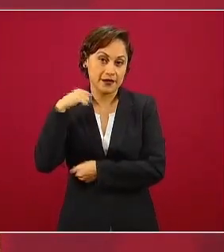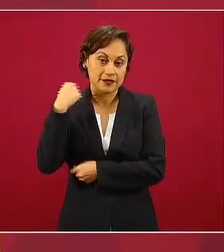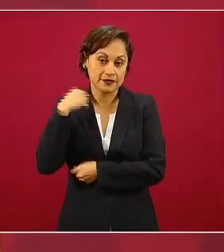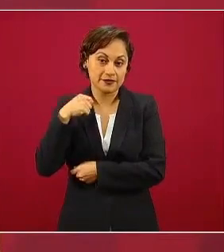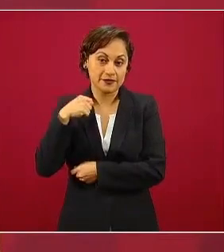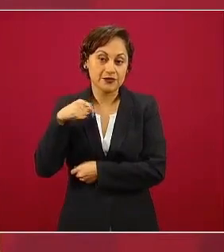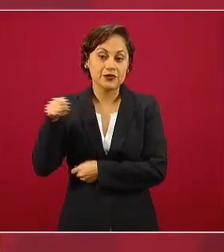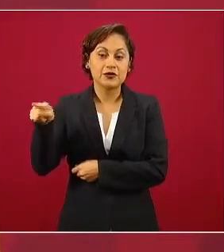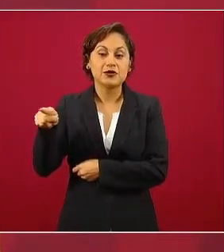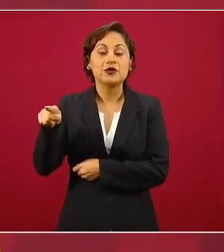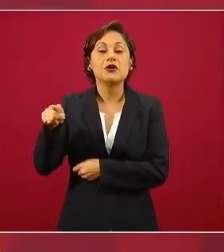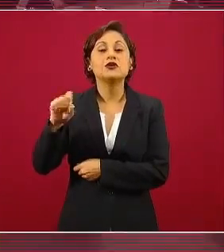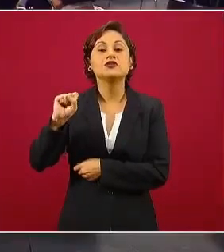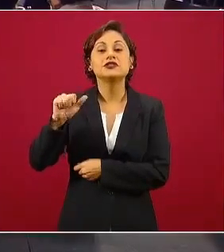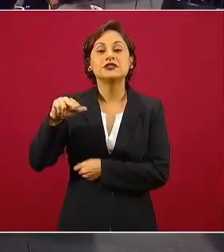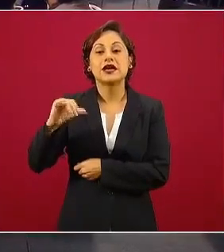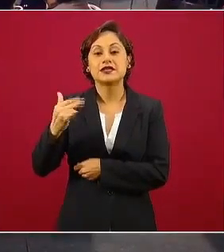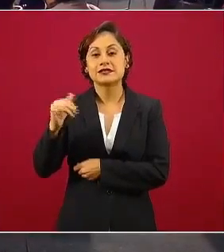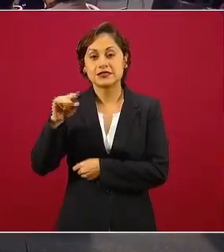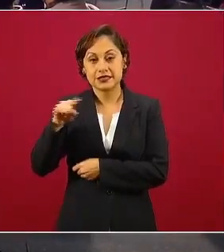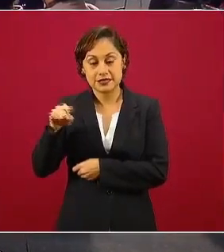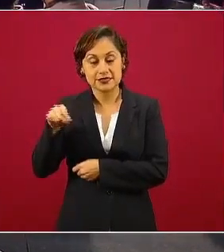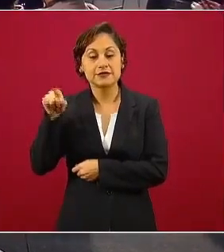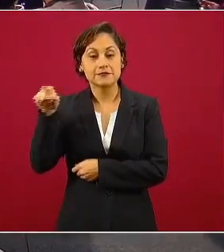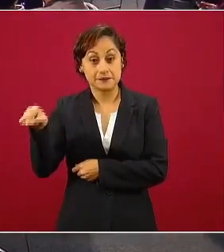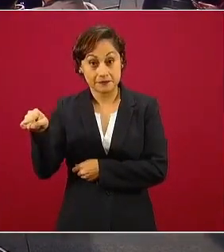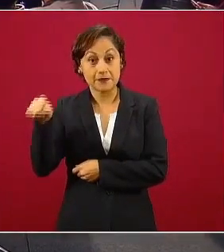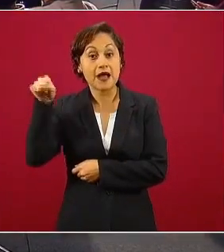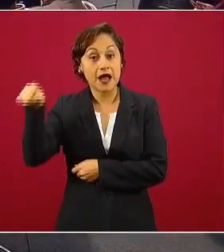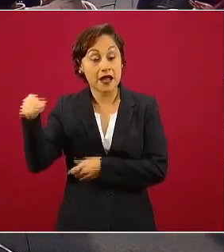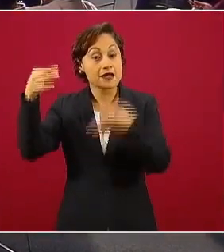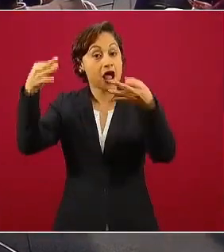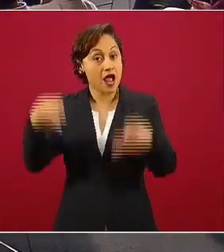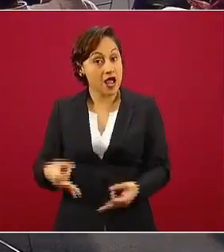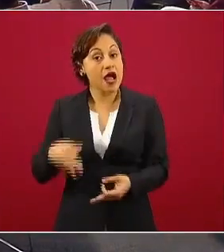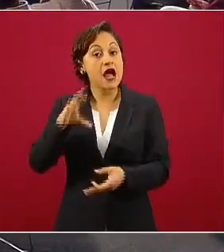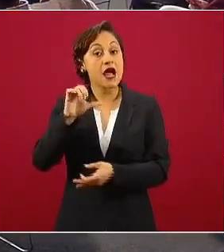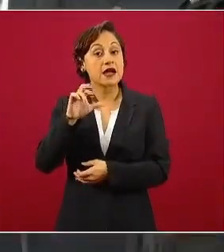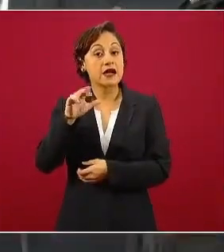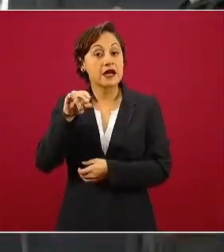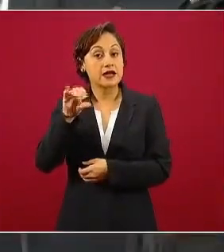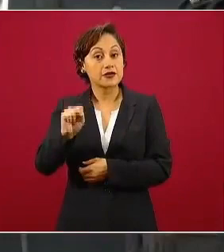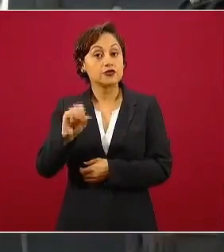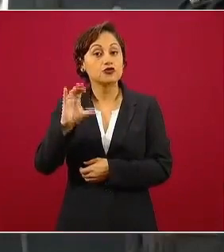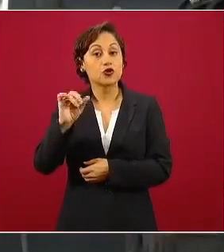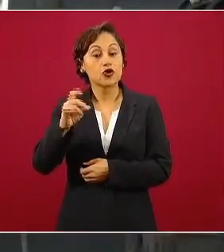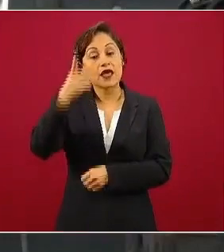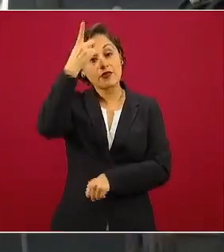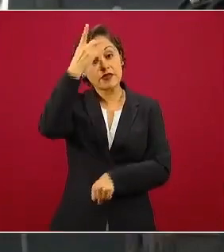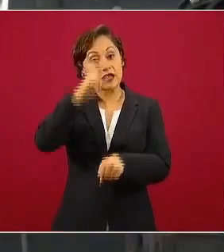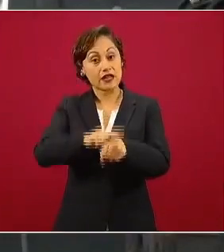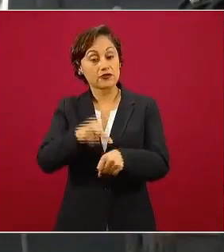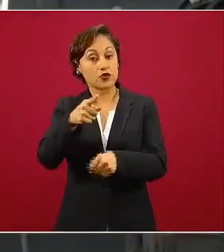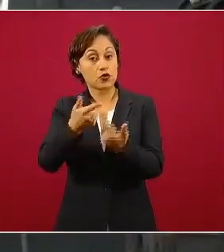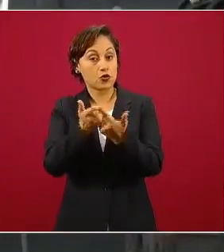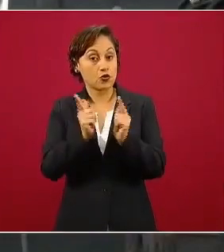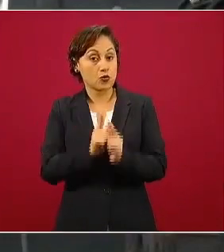Sánchez Magallanes, de allá era Carlos Colorado, director de la Santanera.